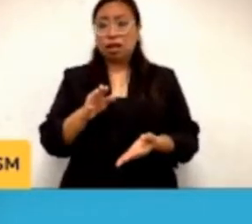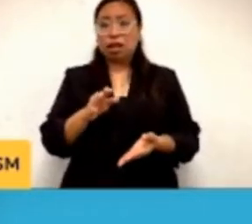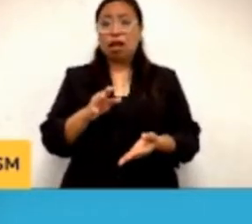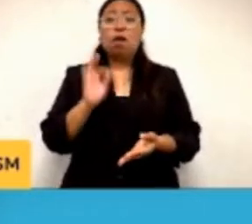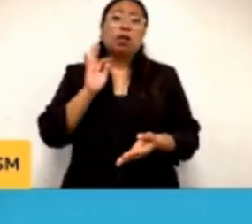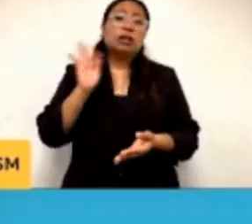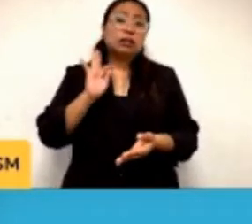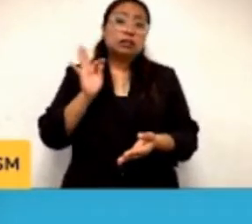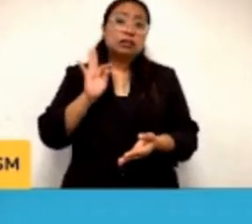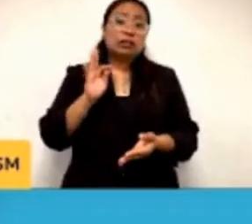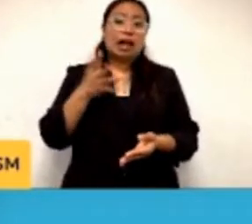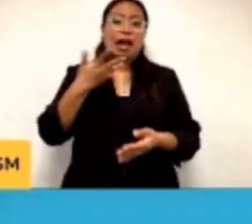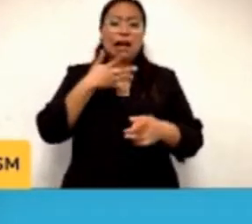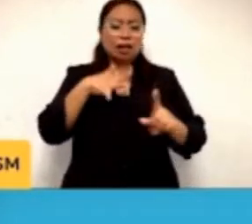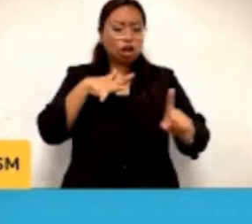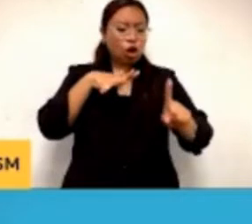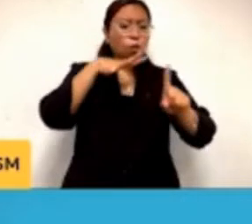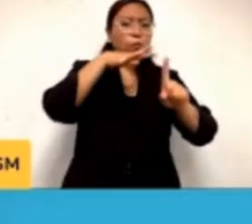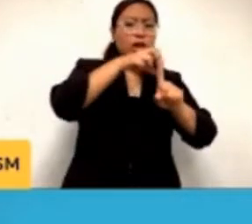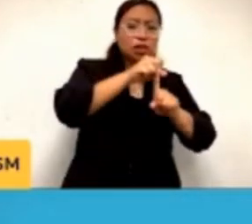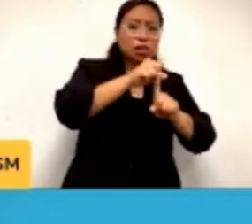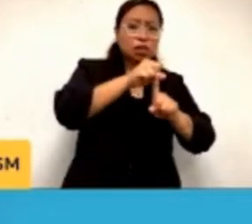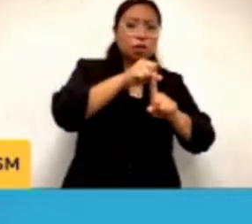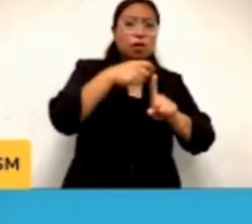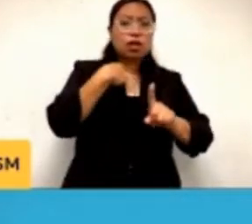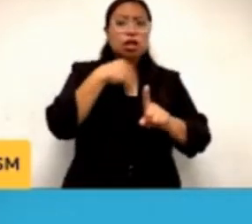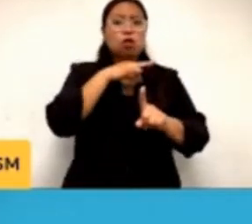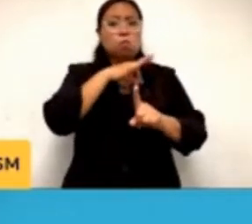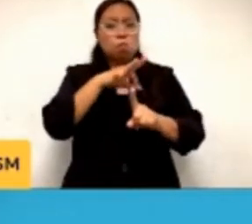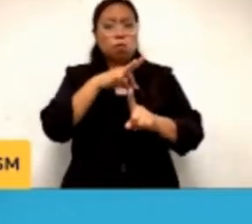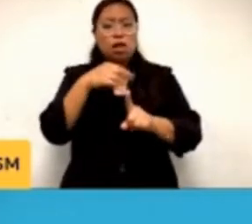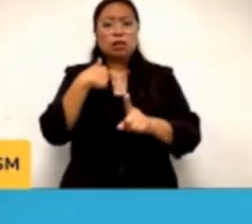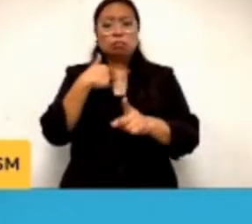juegan algún rol en que yo logre mi propósito.